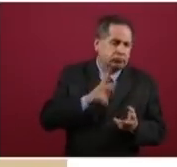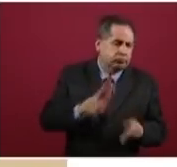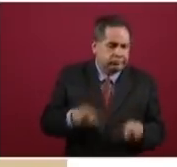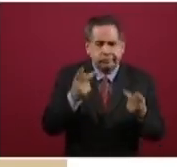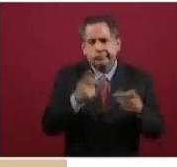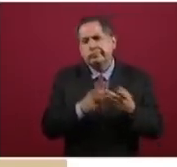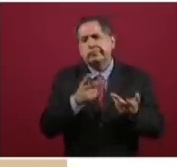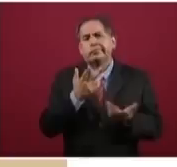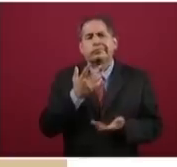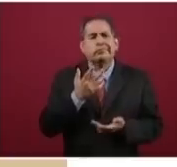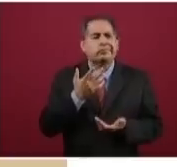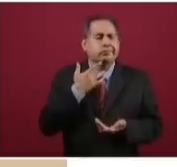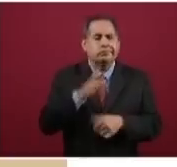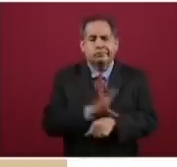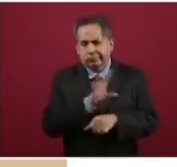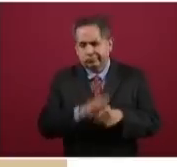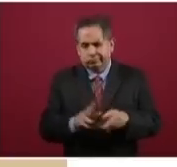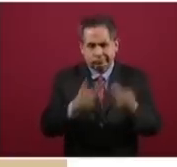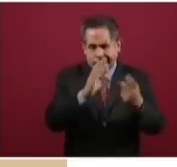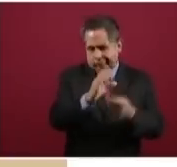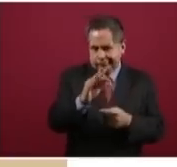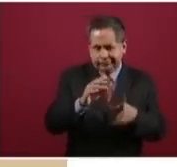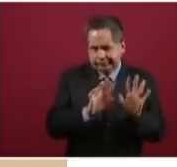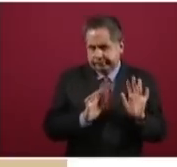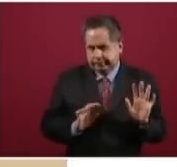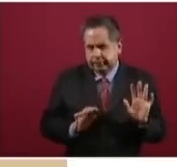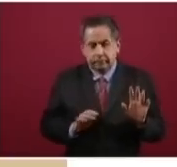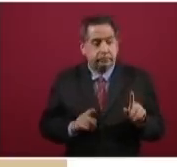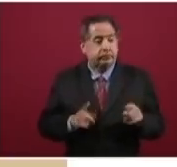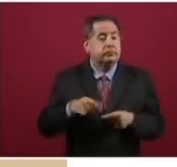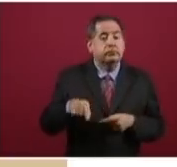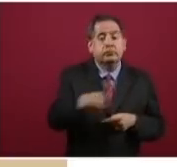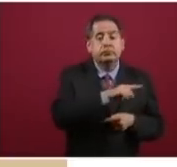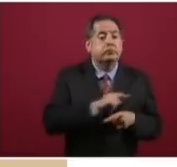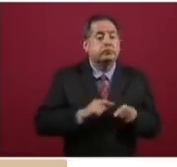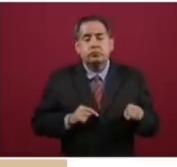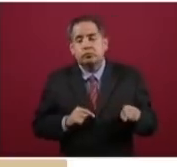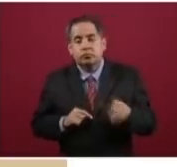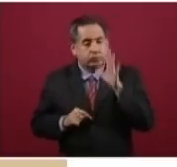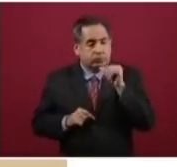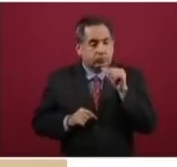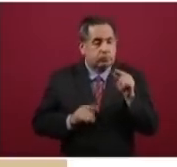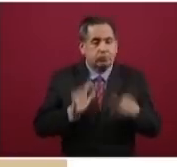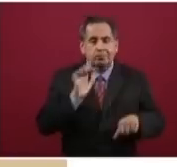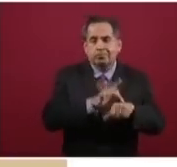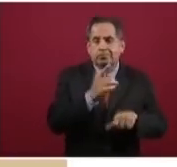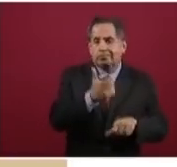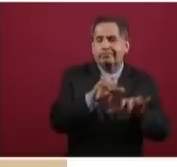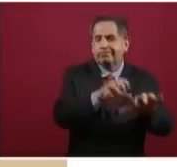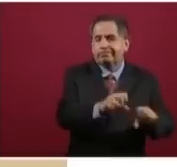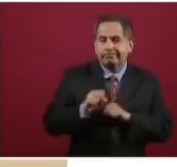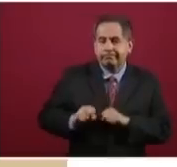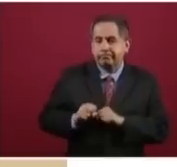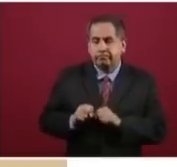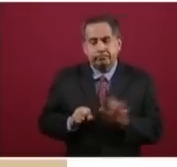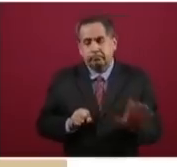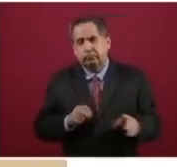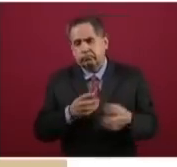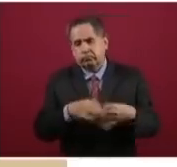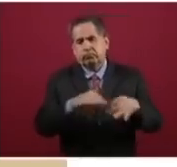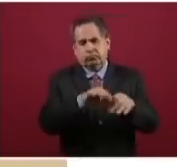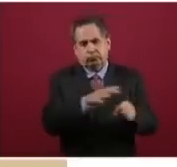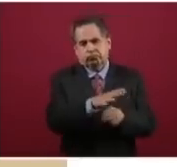y generación y distribución en el caso de sf y esos recursos nosotros no los vemos y representan un monto muy muy